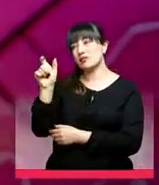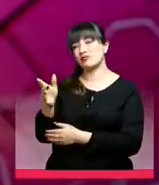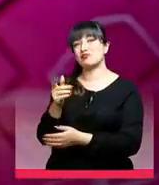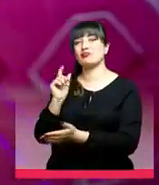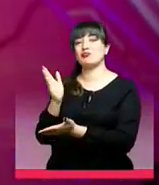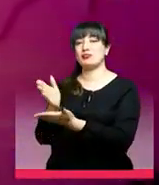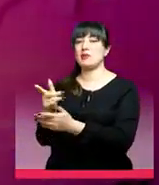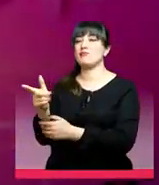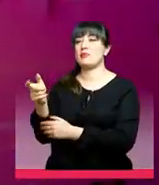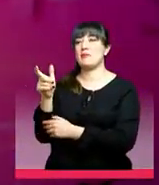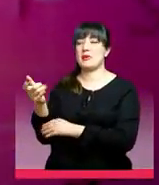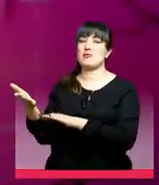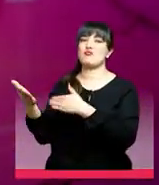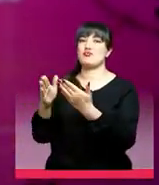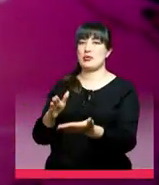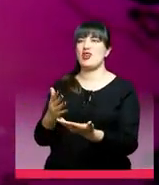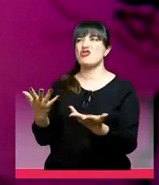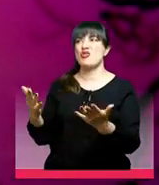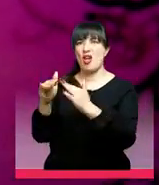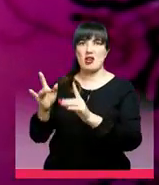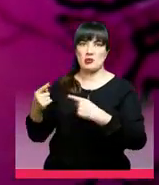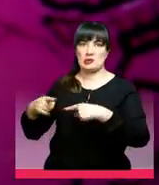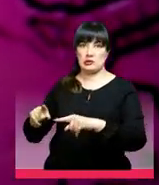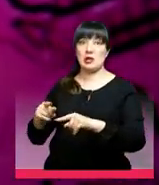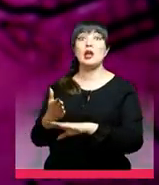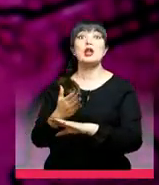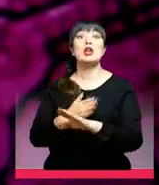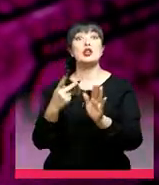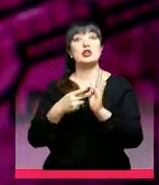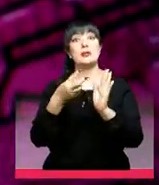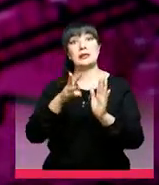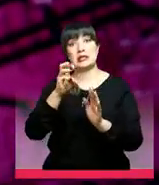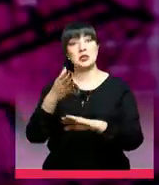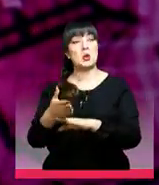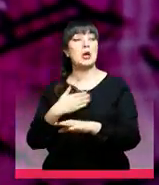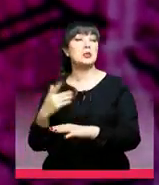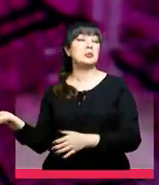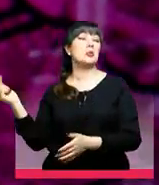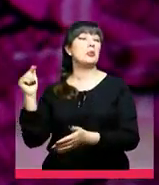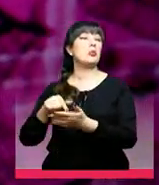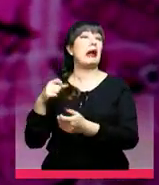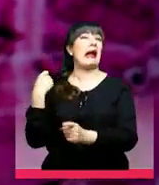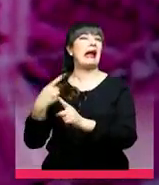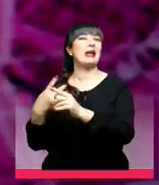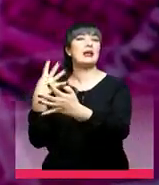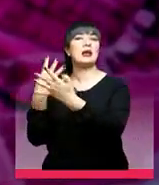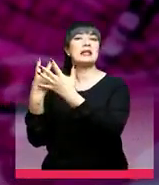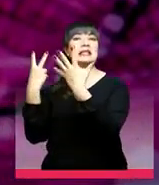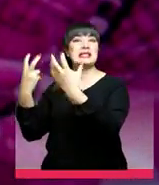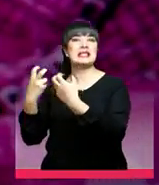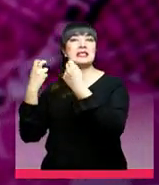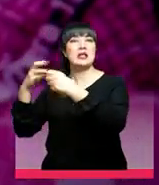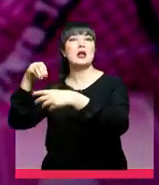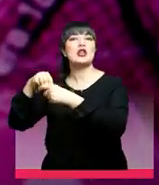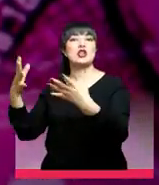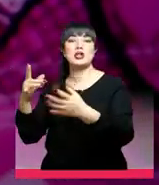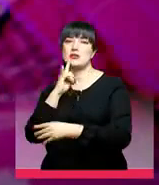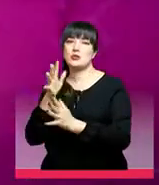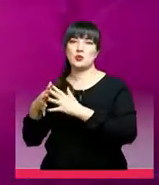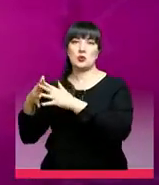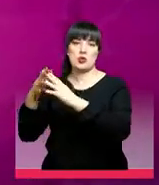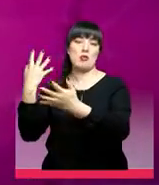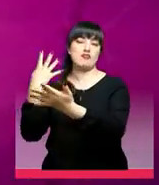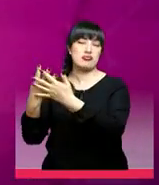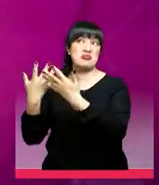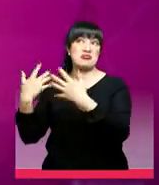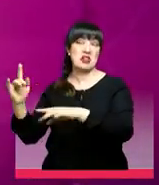encontraba en una vivienda. En 2018 había regresado al país luego de cumplir una condena de 7 años en una cárcel de los Estados Unidos. Más noticias